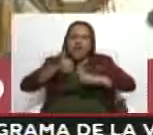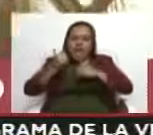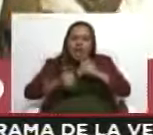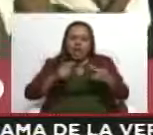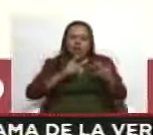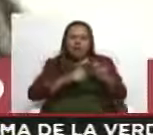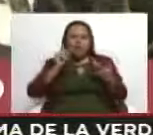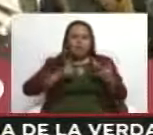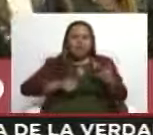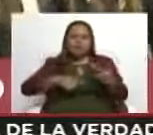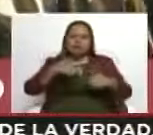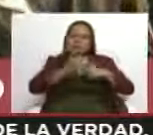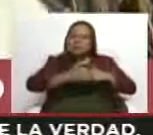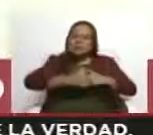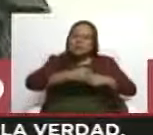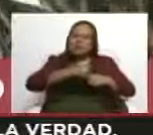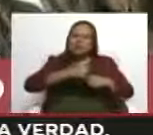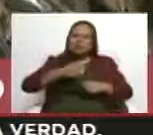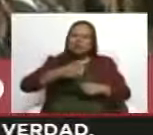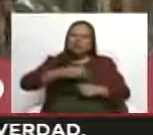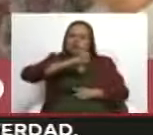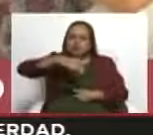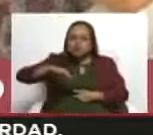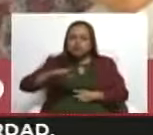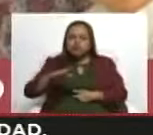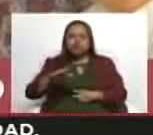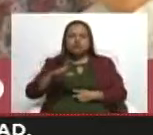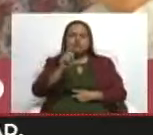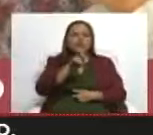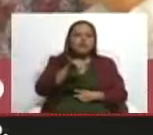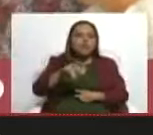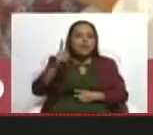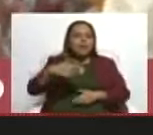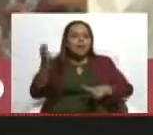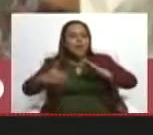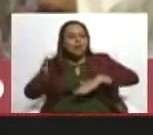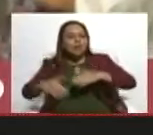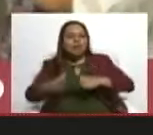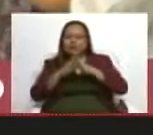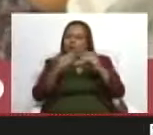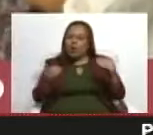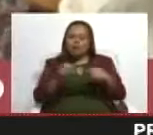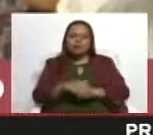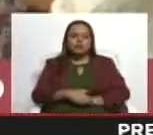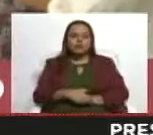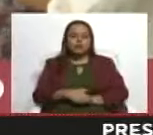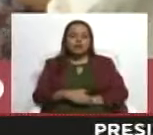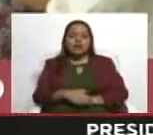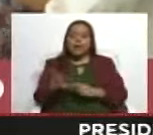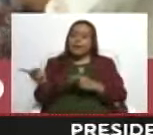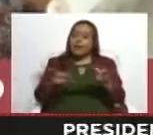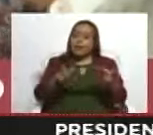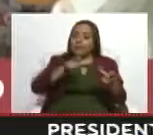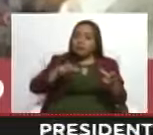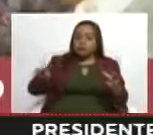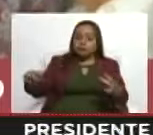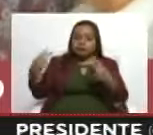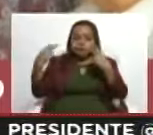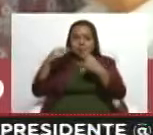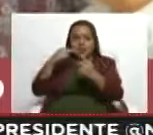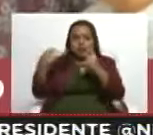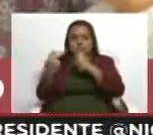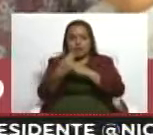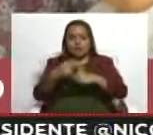tuyero, el bloque de tambores, todo, todo, extraordinario. Su invitación a la gente que nos está viendo por